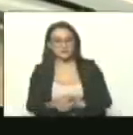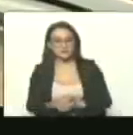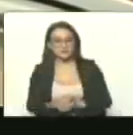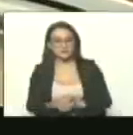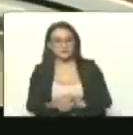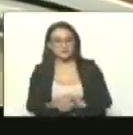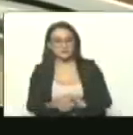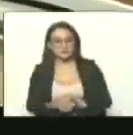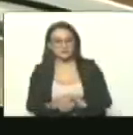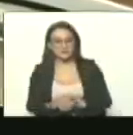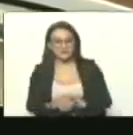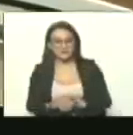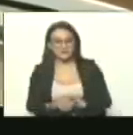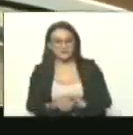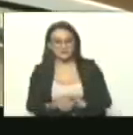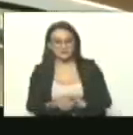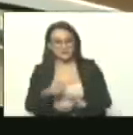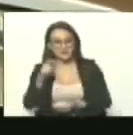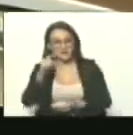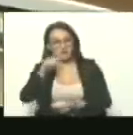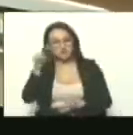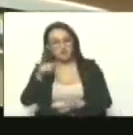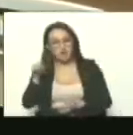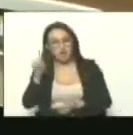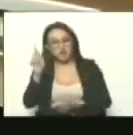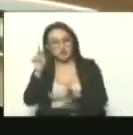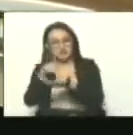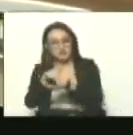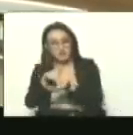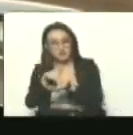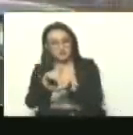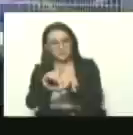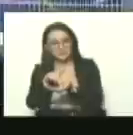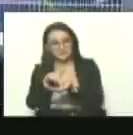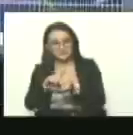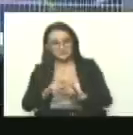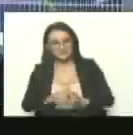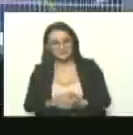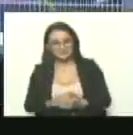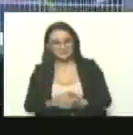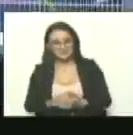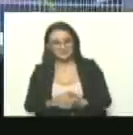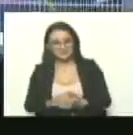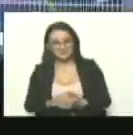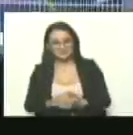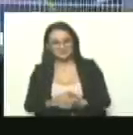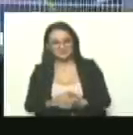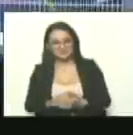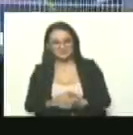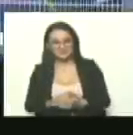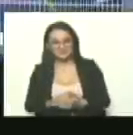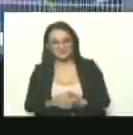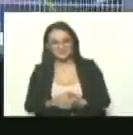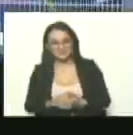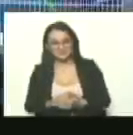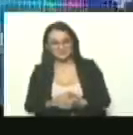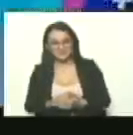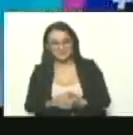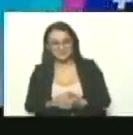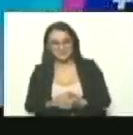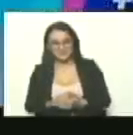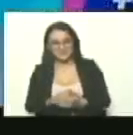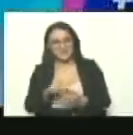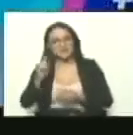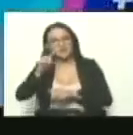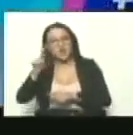estas aves van para un zoológico, el zoológico Leslie Pantin, y van a formar parte de un programa de reproducción en cautiverio. ¿Dónde queda ese zoológico?